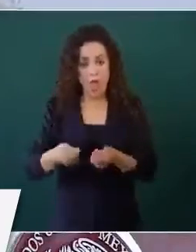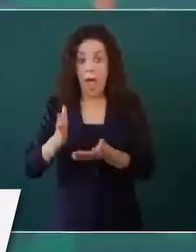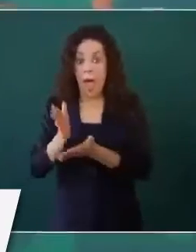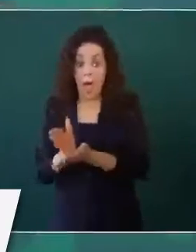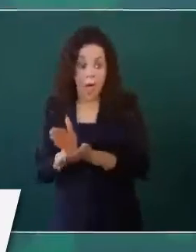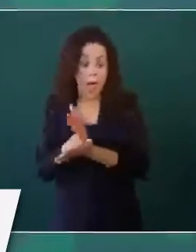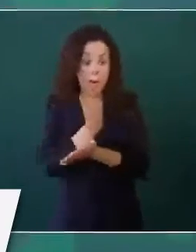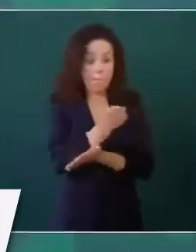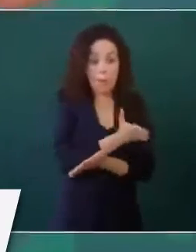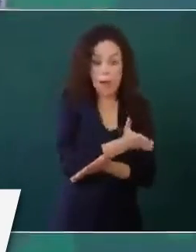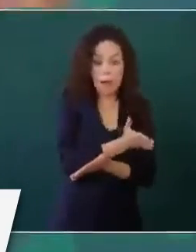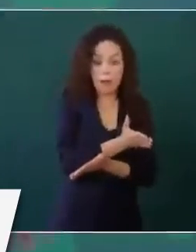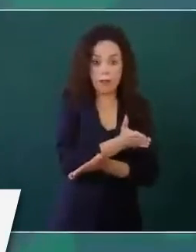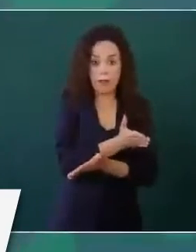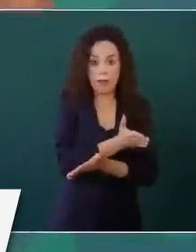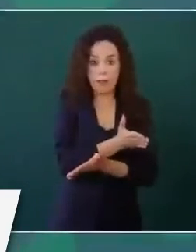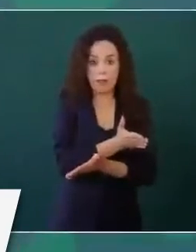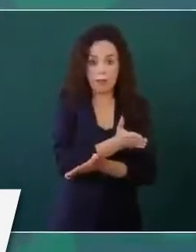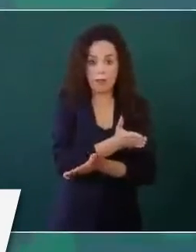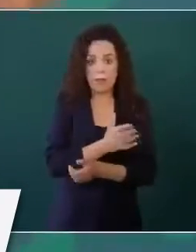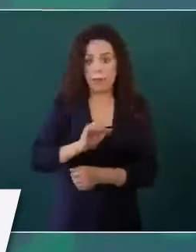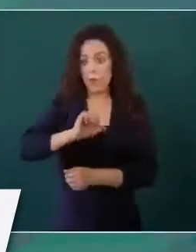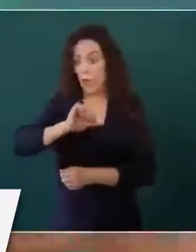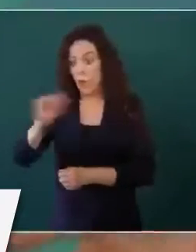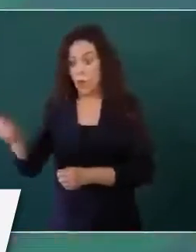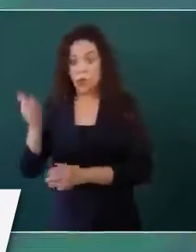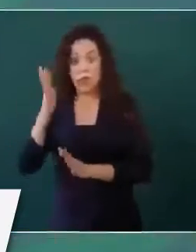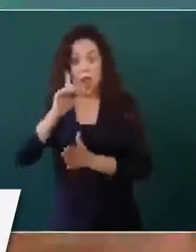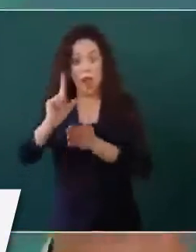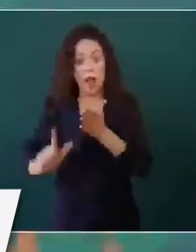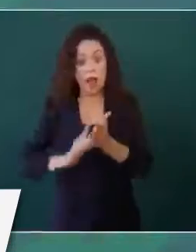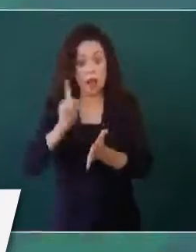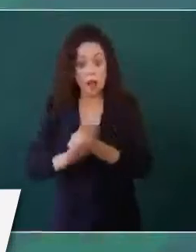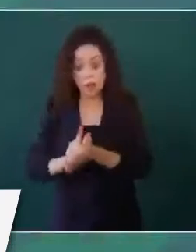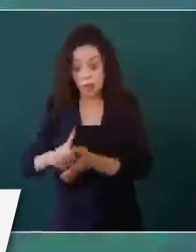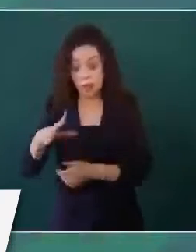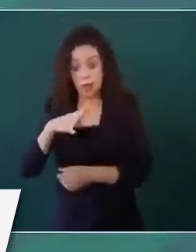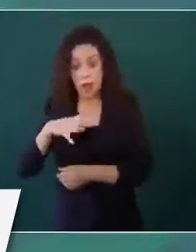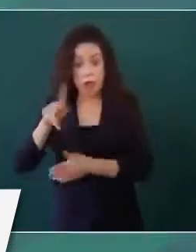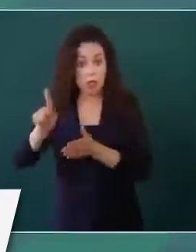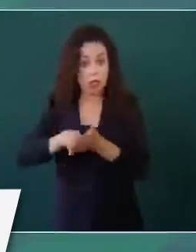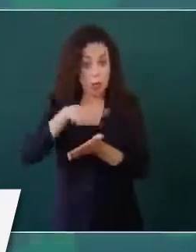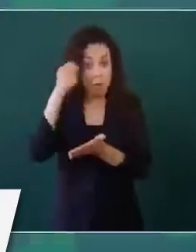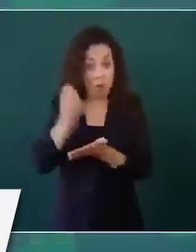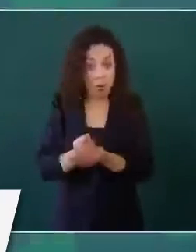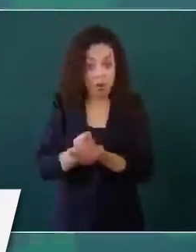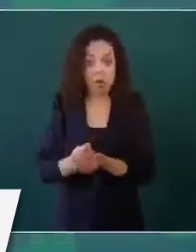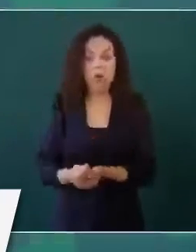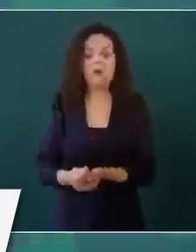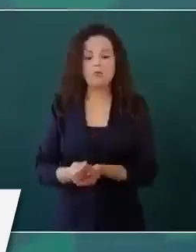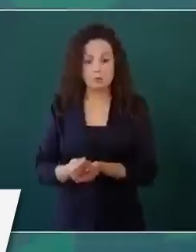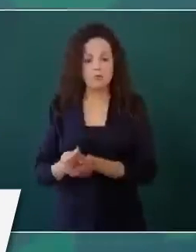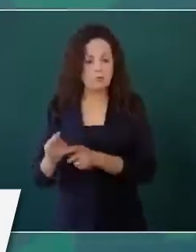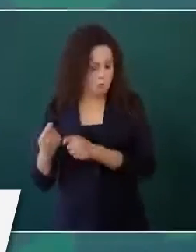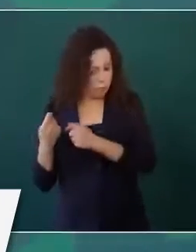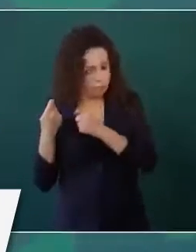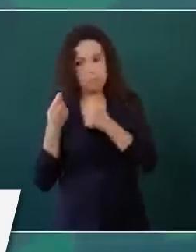adicional a las participaciones, a lo que maneja y por ley le corresponde a Tamaulipas.